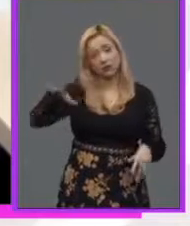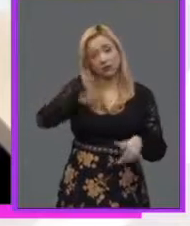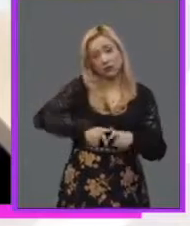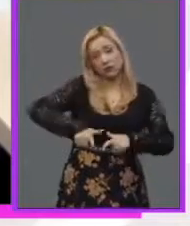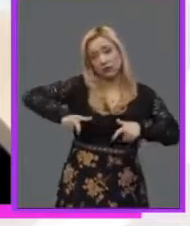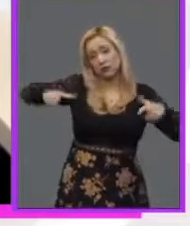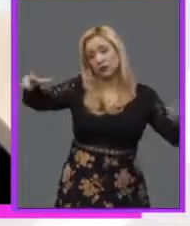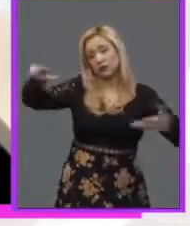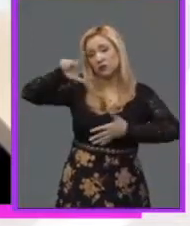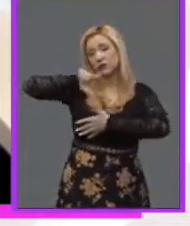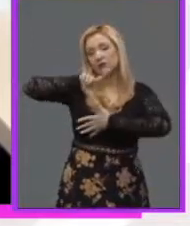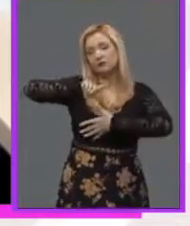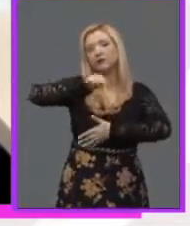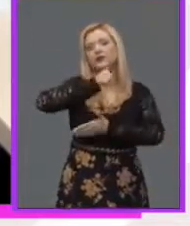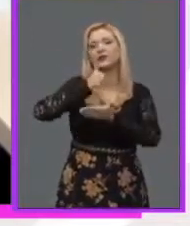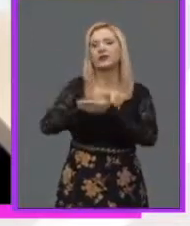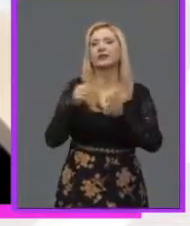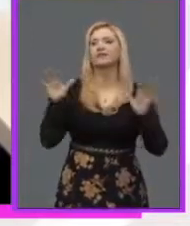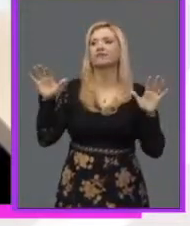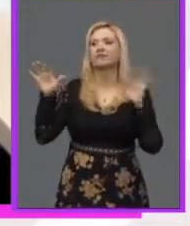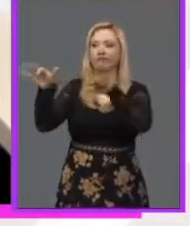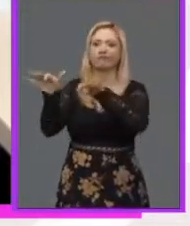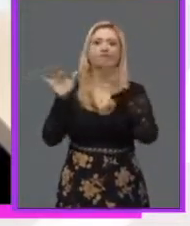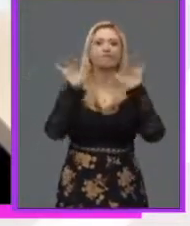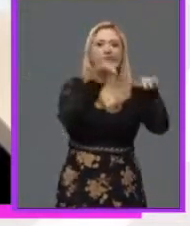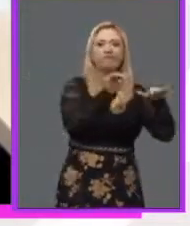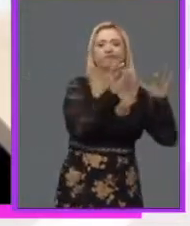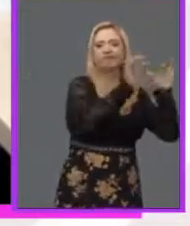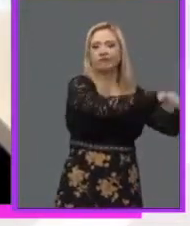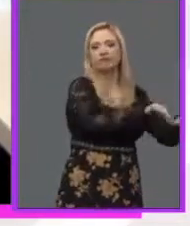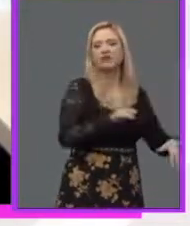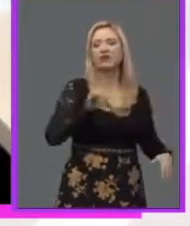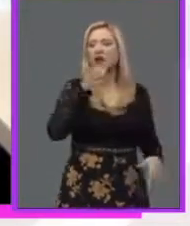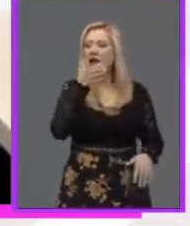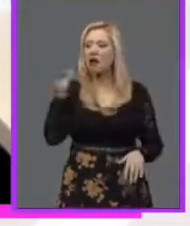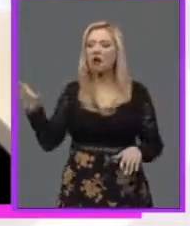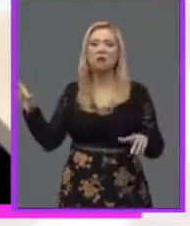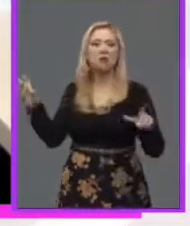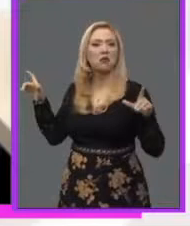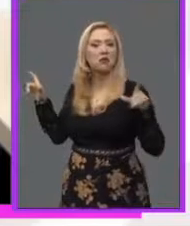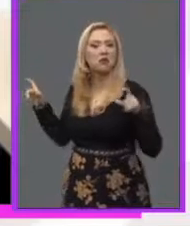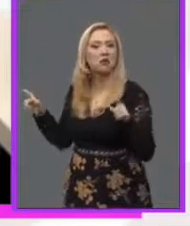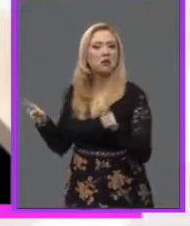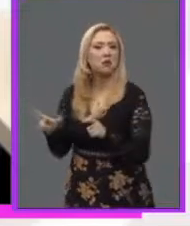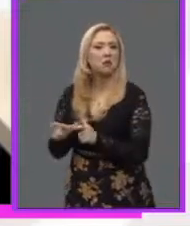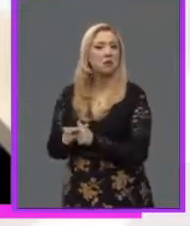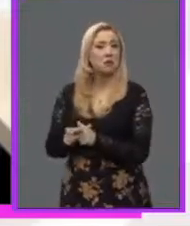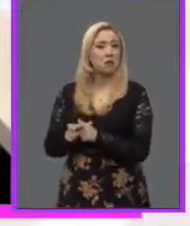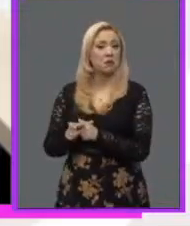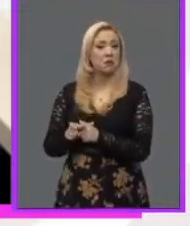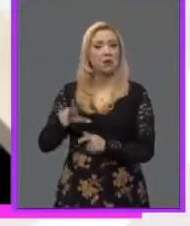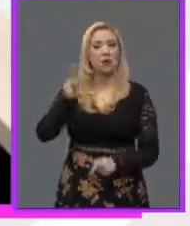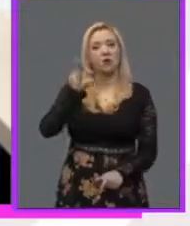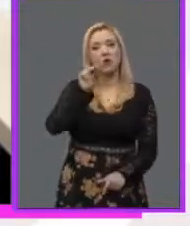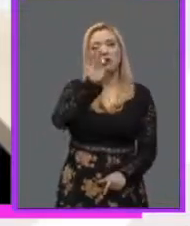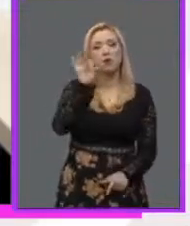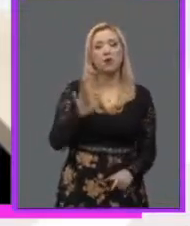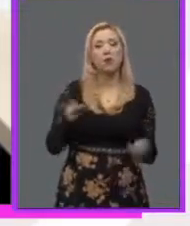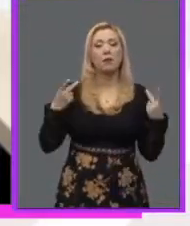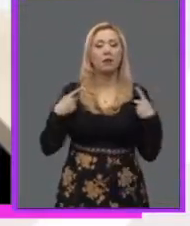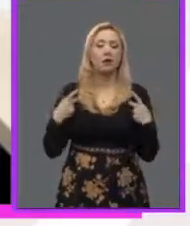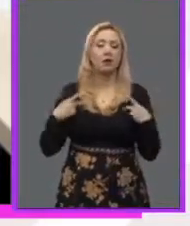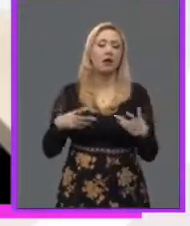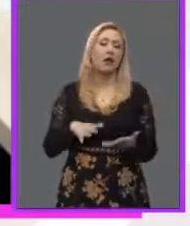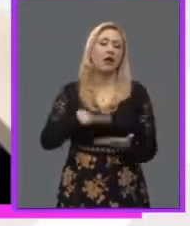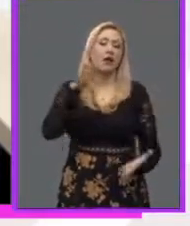y de América Latina está en las ciudades, ¿no? Más en América Latina, en total, más del 80% de la población vive